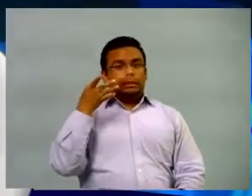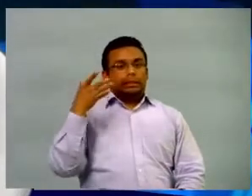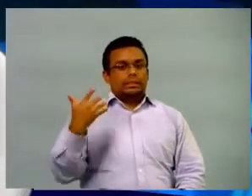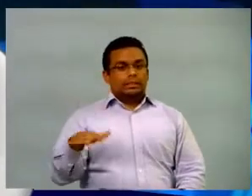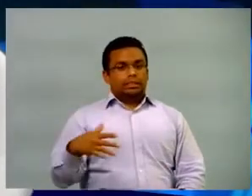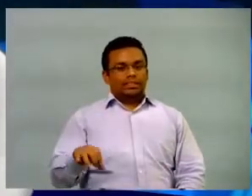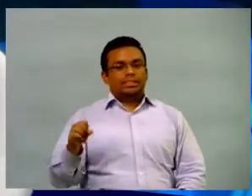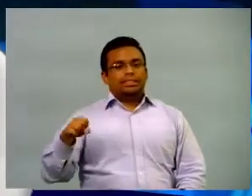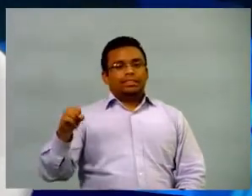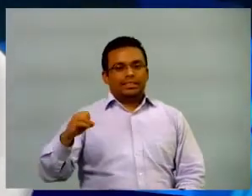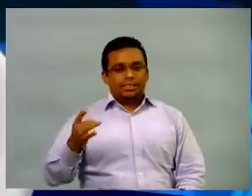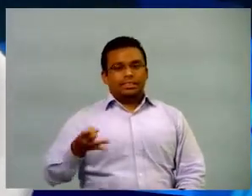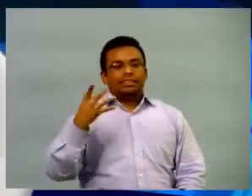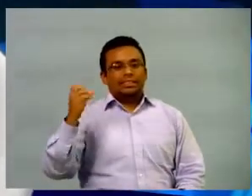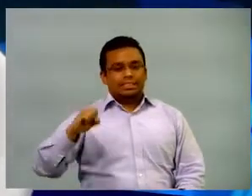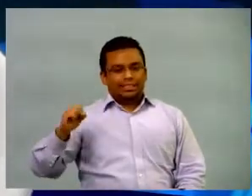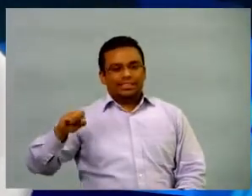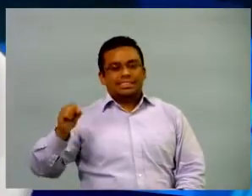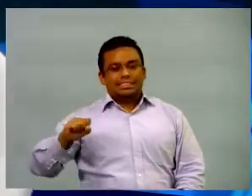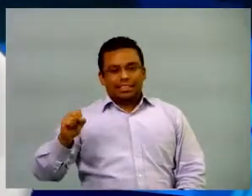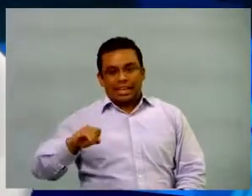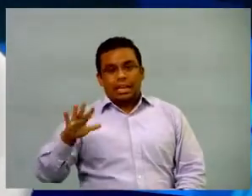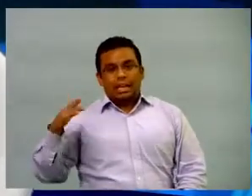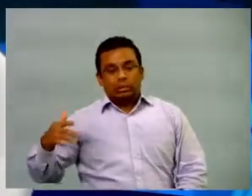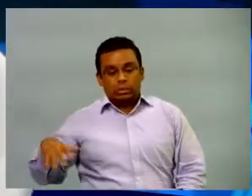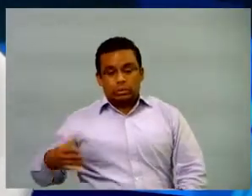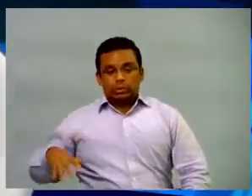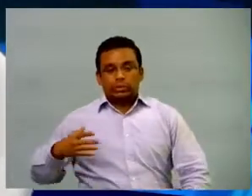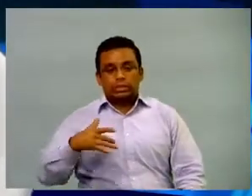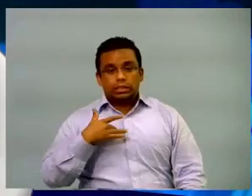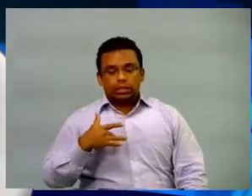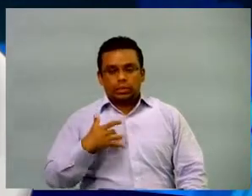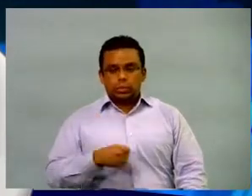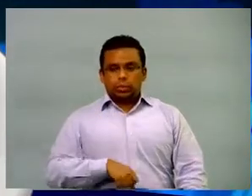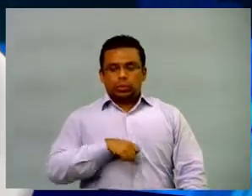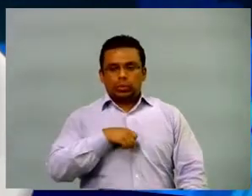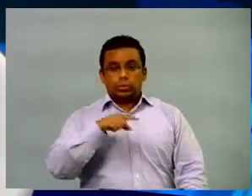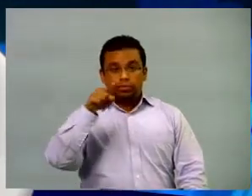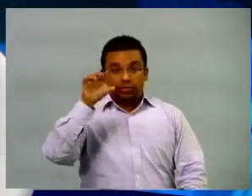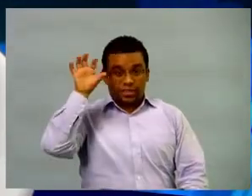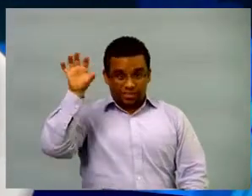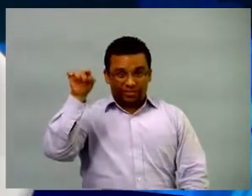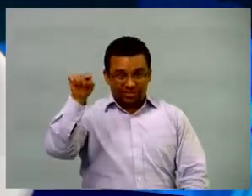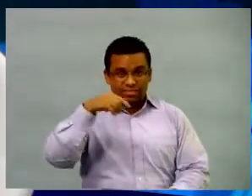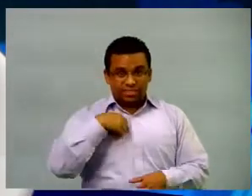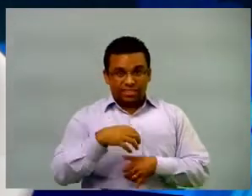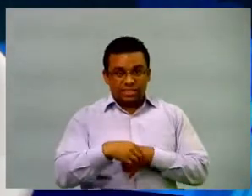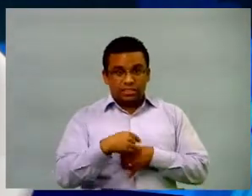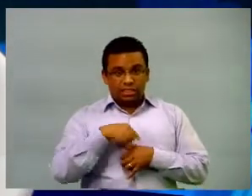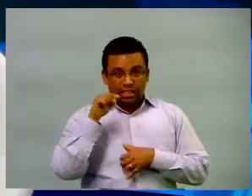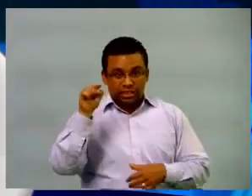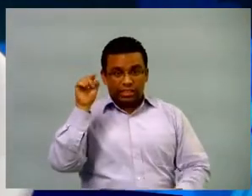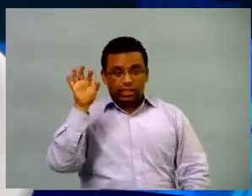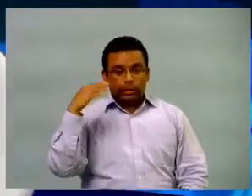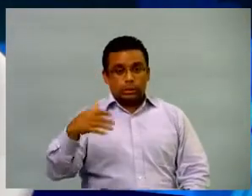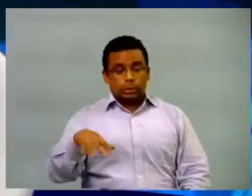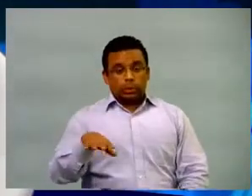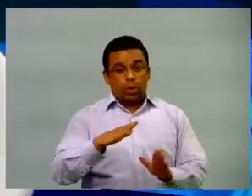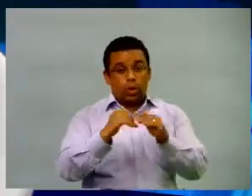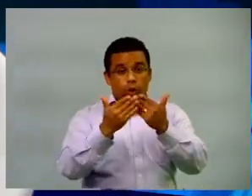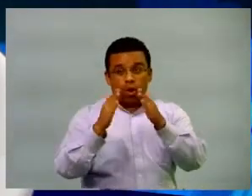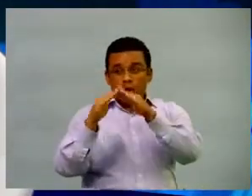Ya, obviamente que sí, jefe. Y es un orgullo saber que allá en los colegios están haciendo